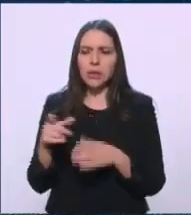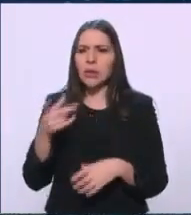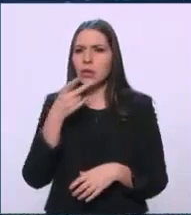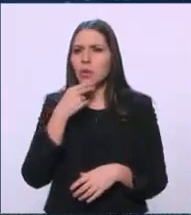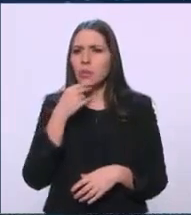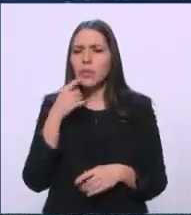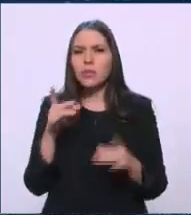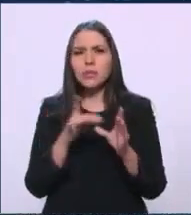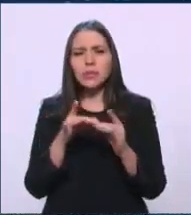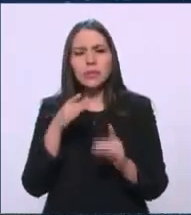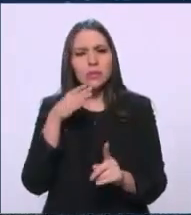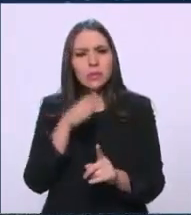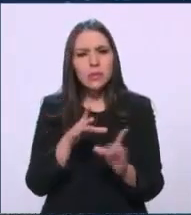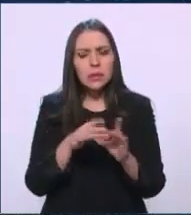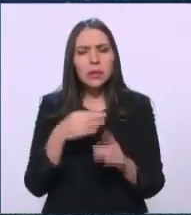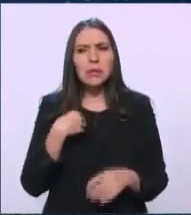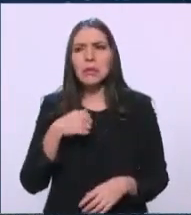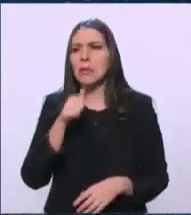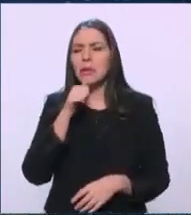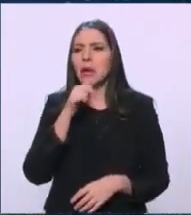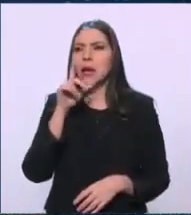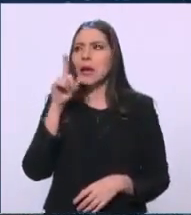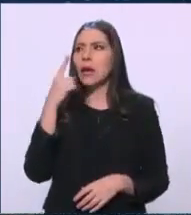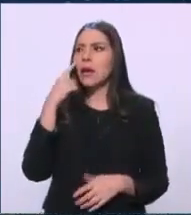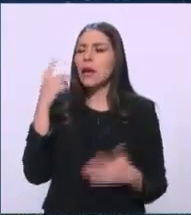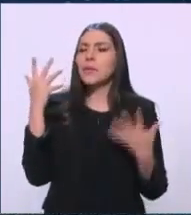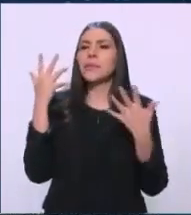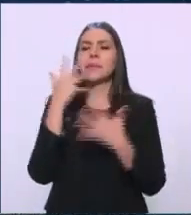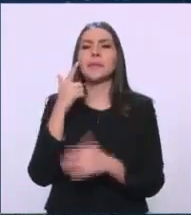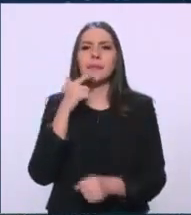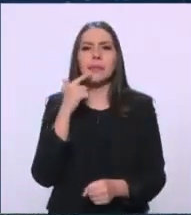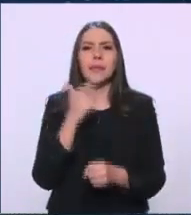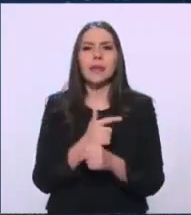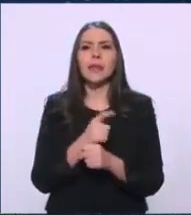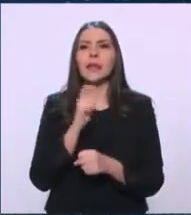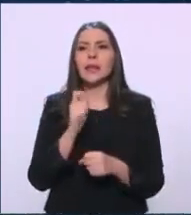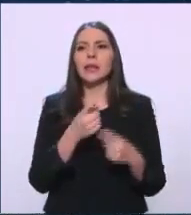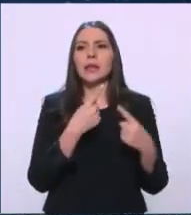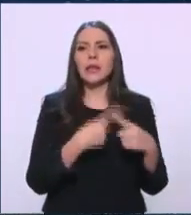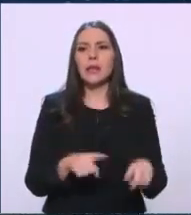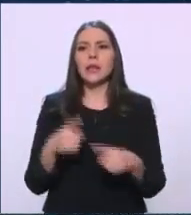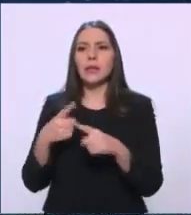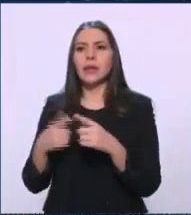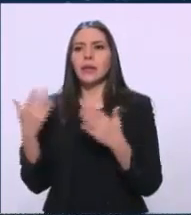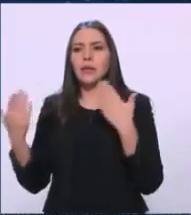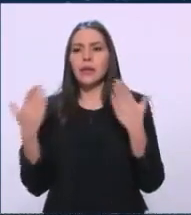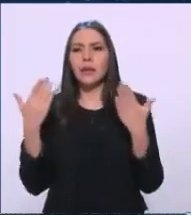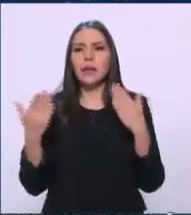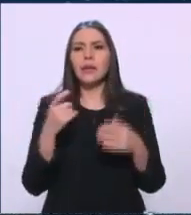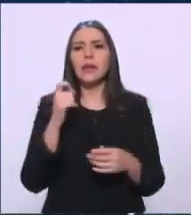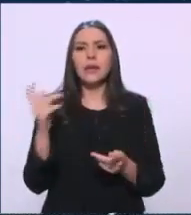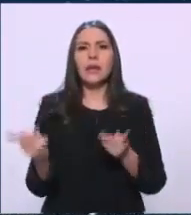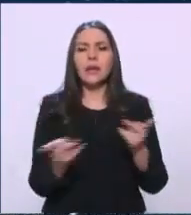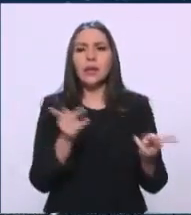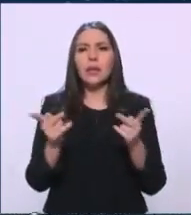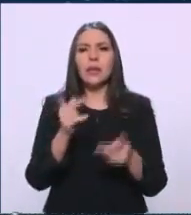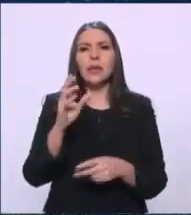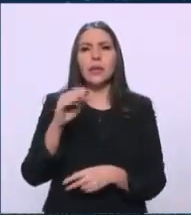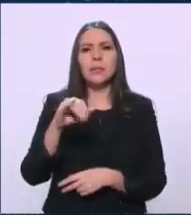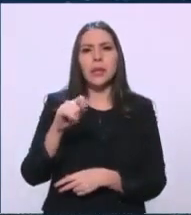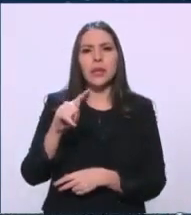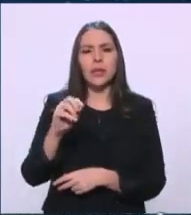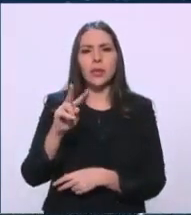magnitud de las diferencias que tenemos en la aprobación. Consulta Mitofsky con